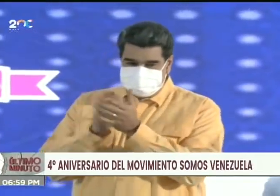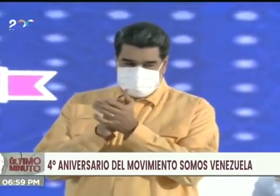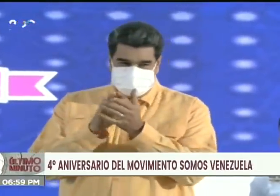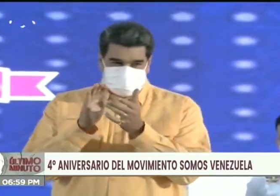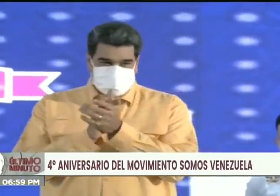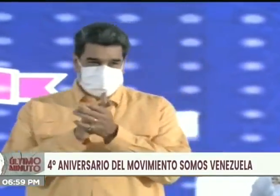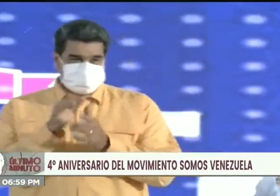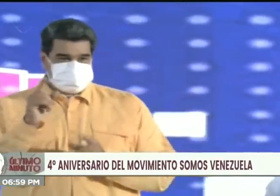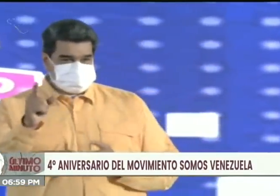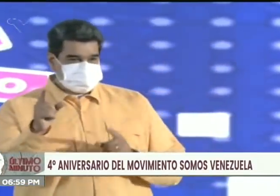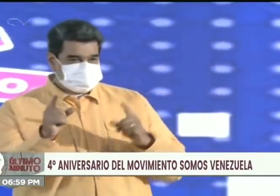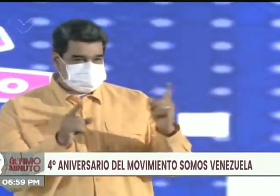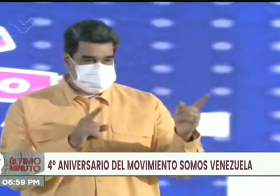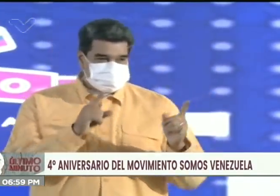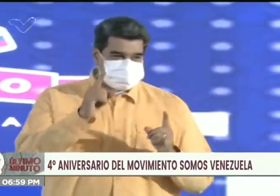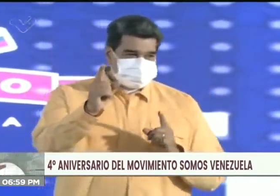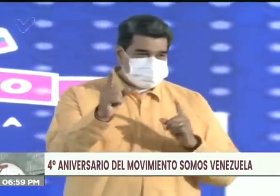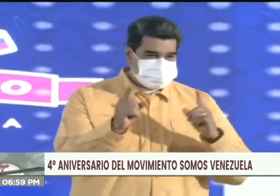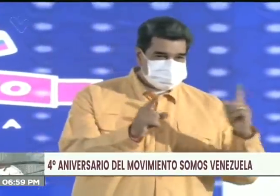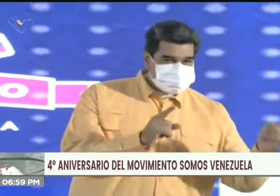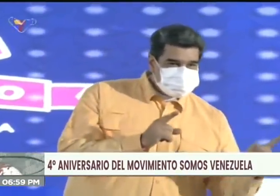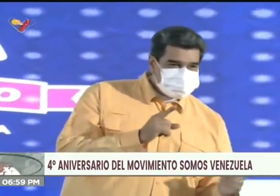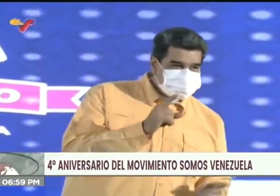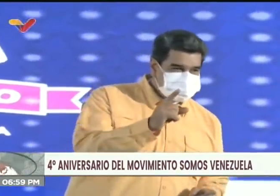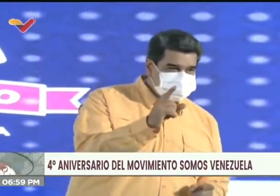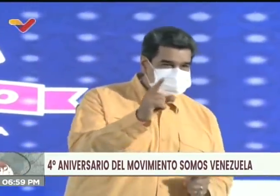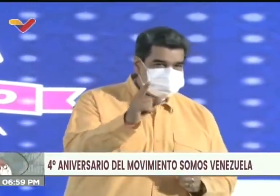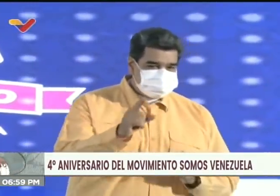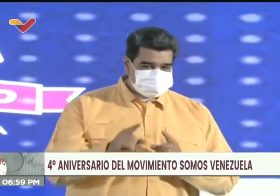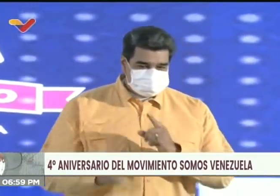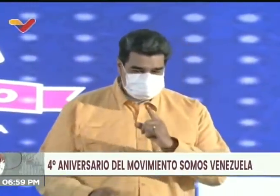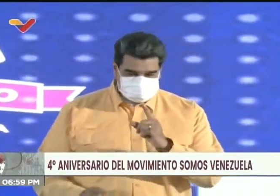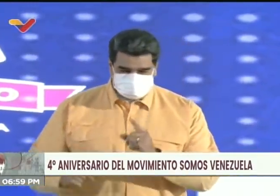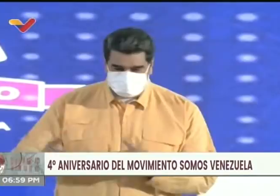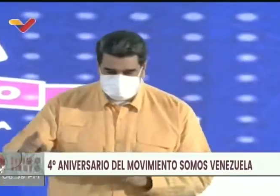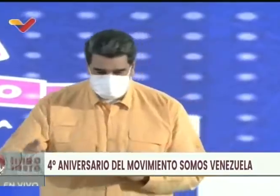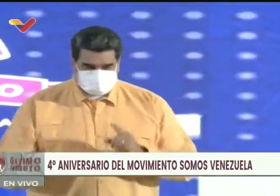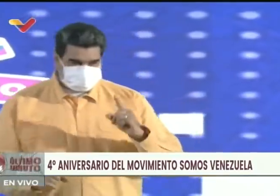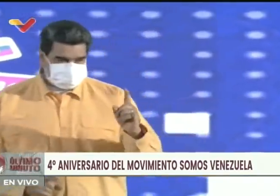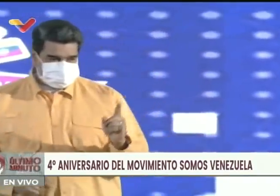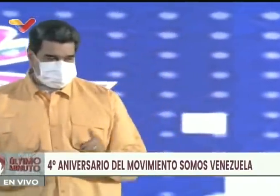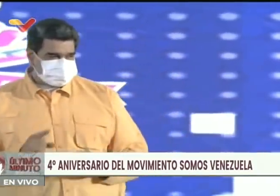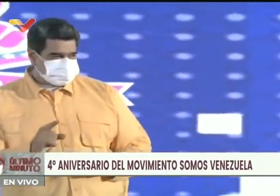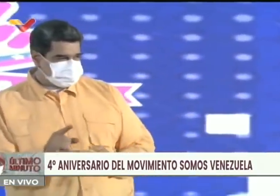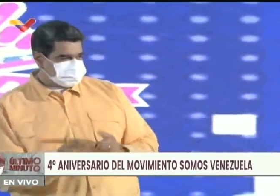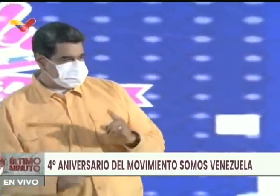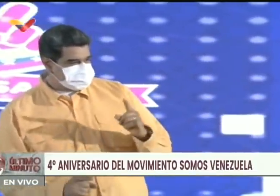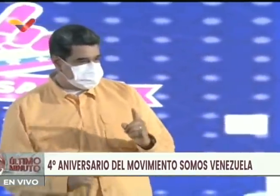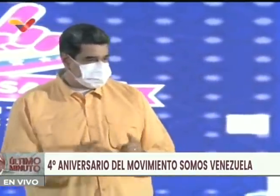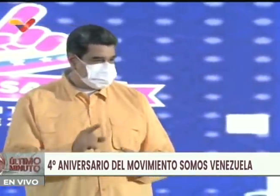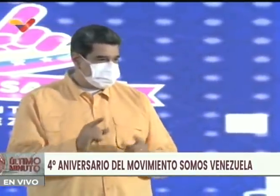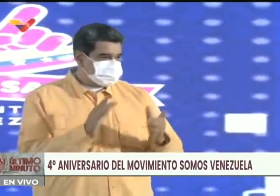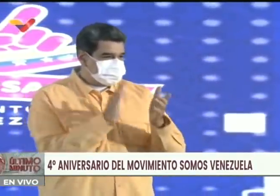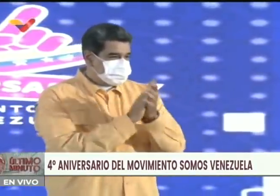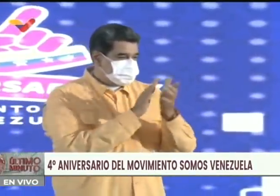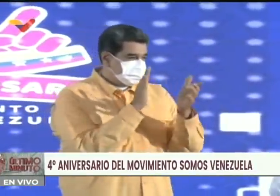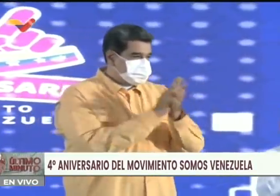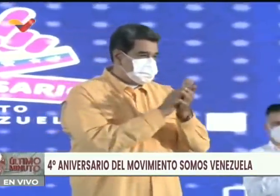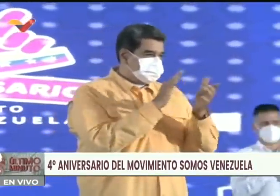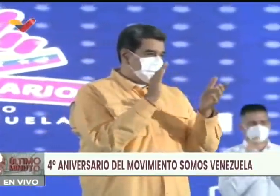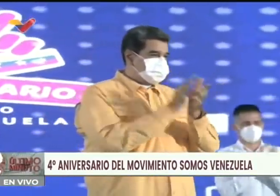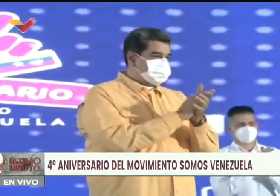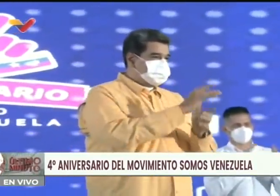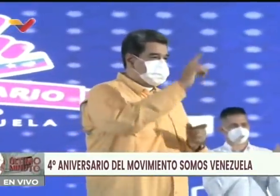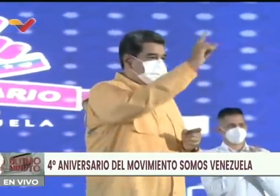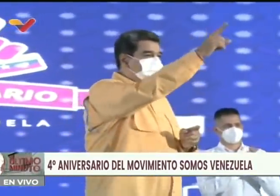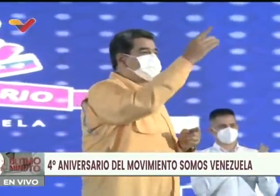que le guste el param pam pam, param pam pam. Yo quiero un cuerpito natural, una chica